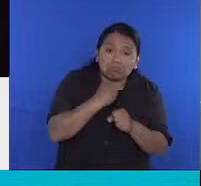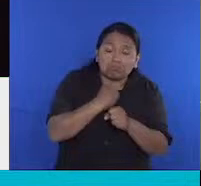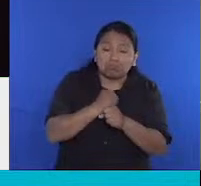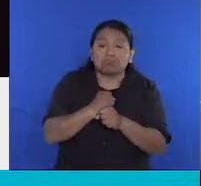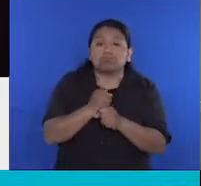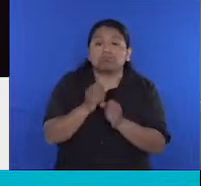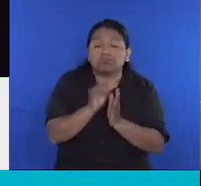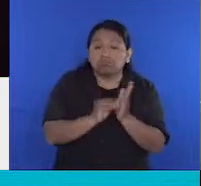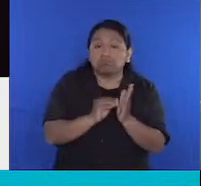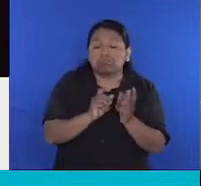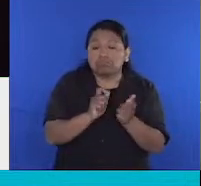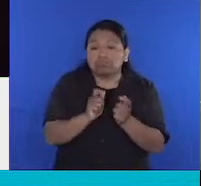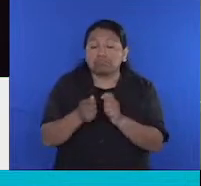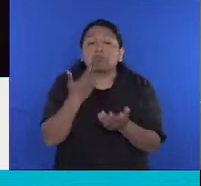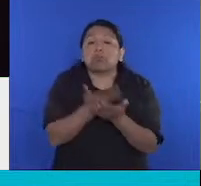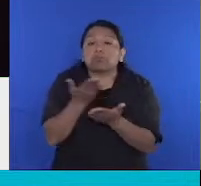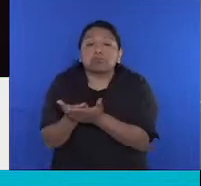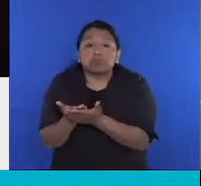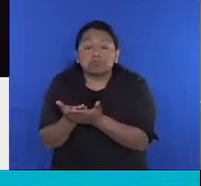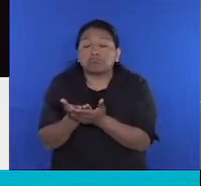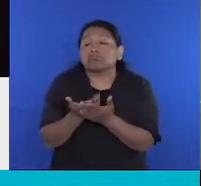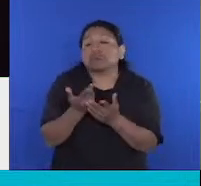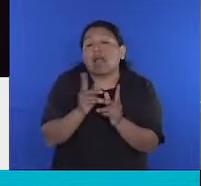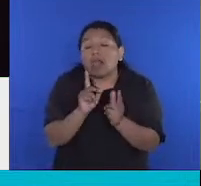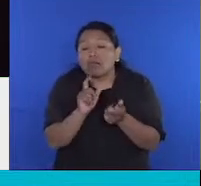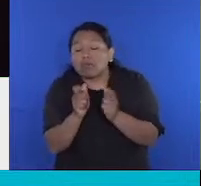propusimos algunas alternativas de reforma.